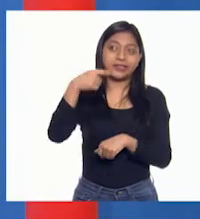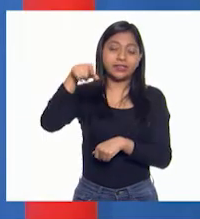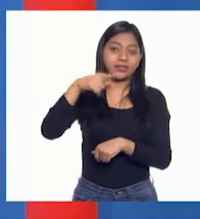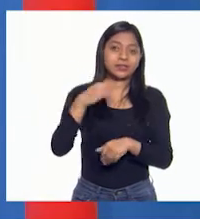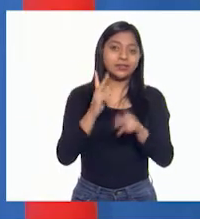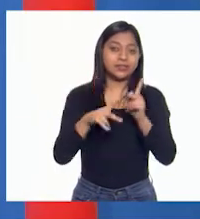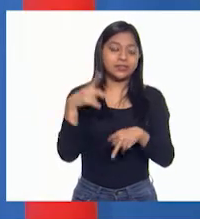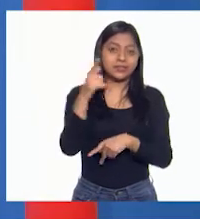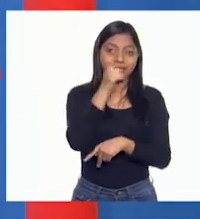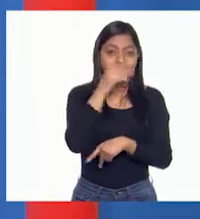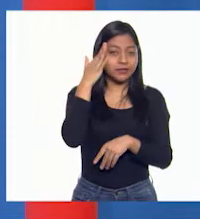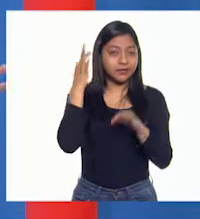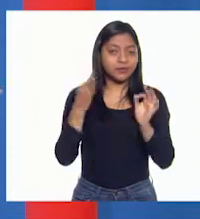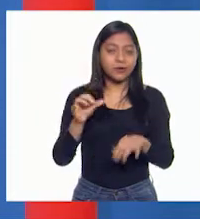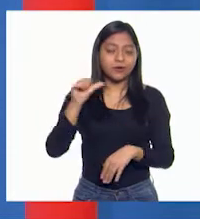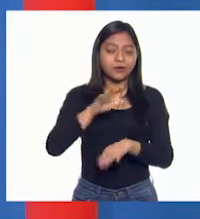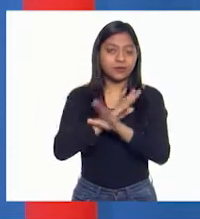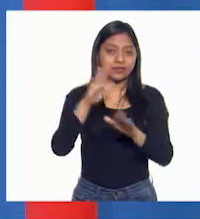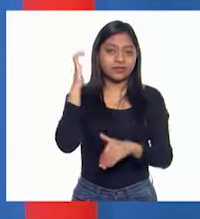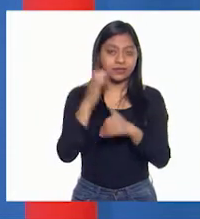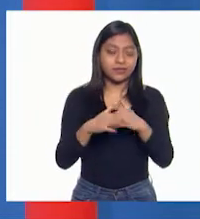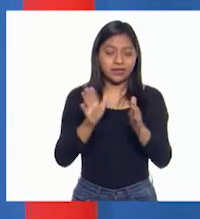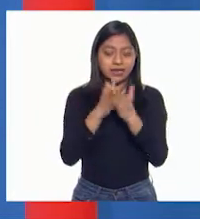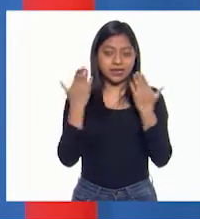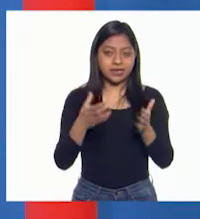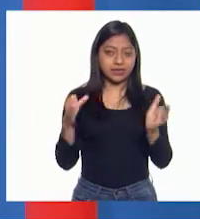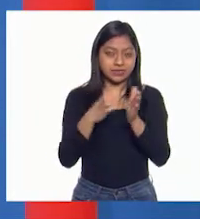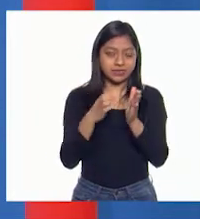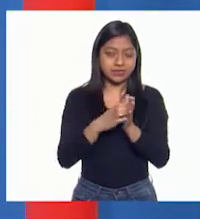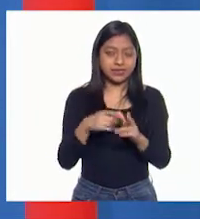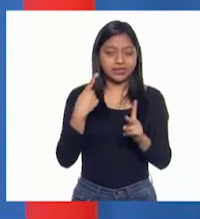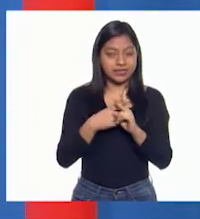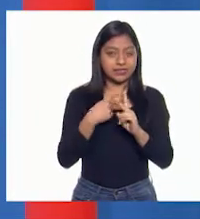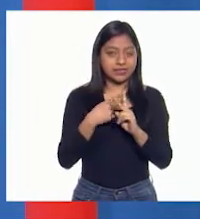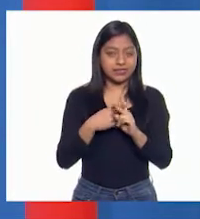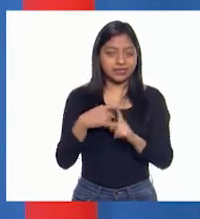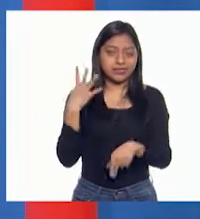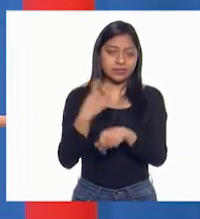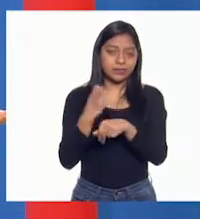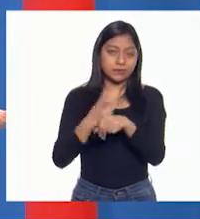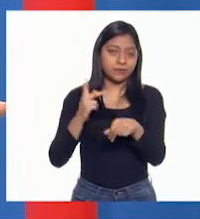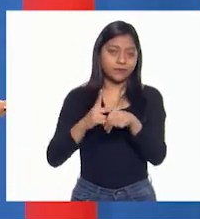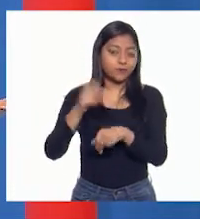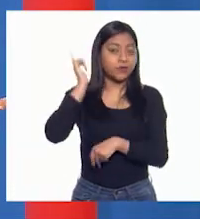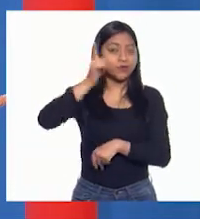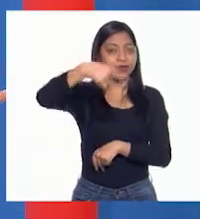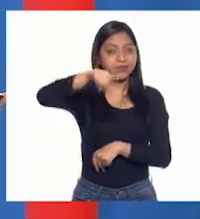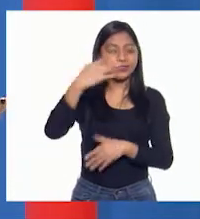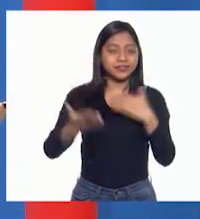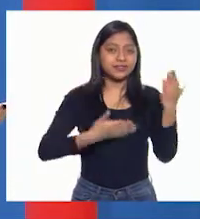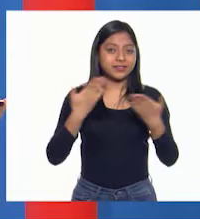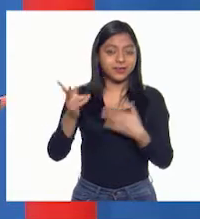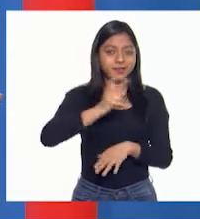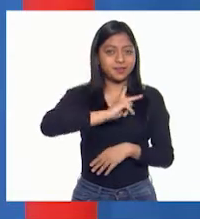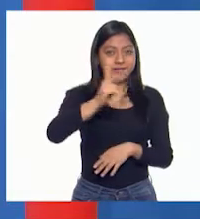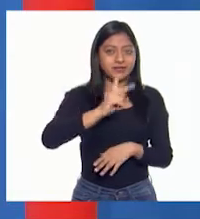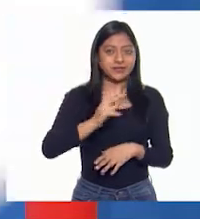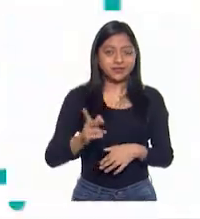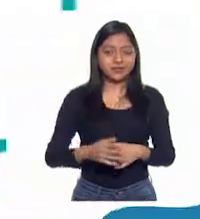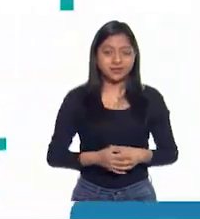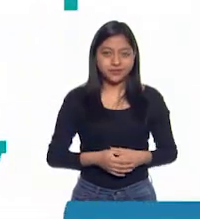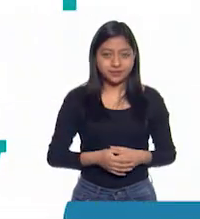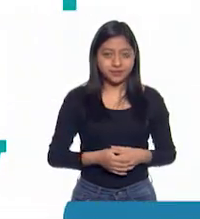materna. Por hoy hemos terminado con Libros y Cajas de Matemáticas de cuarto grado y espero que lo hayan disfrutado tanto como